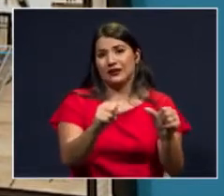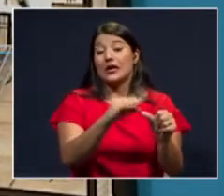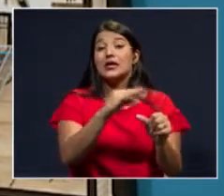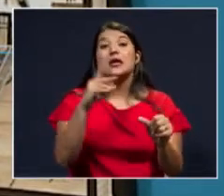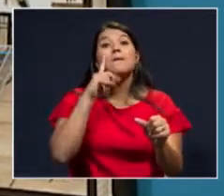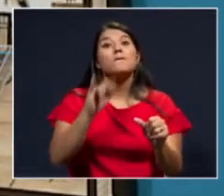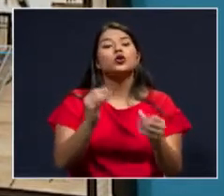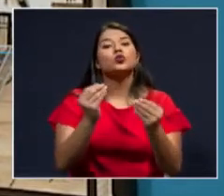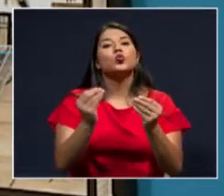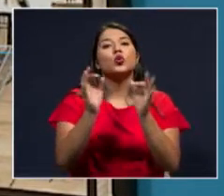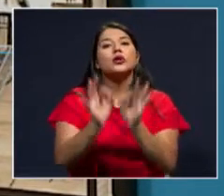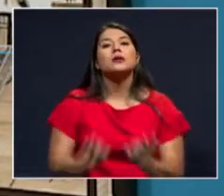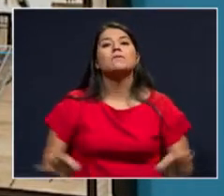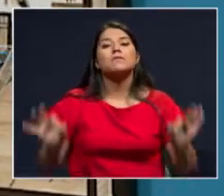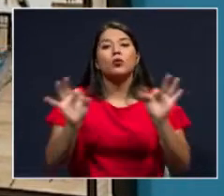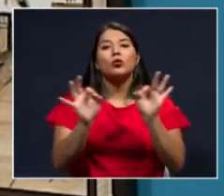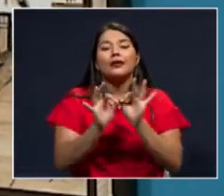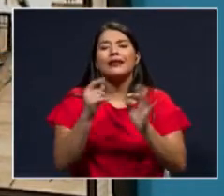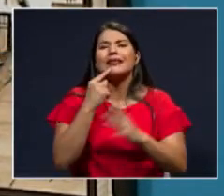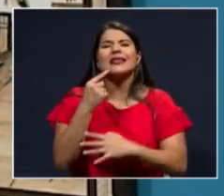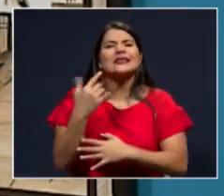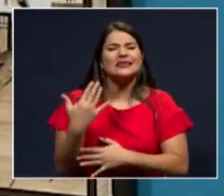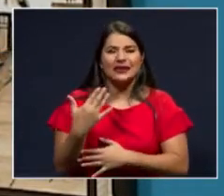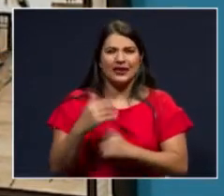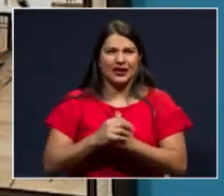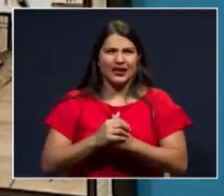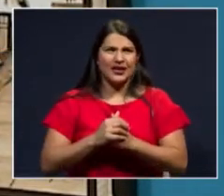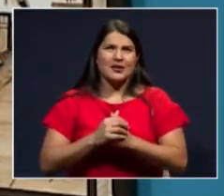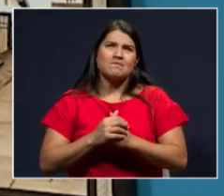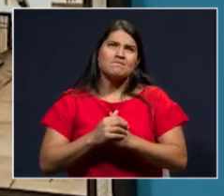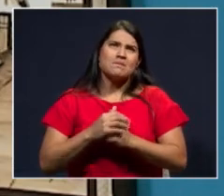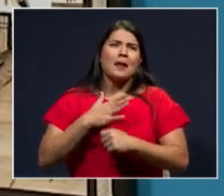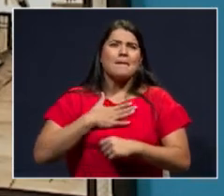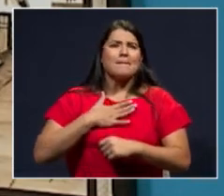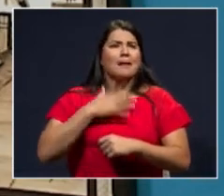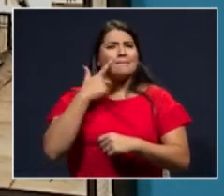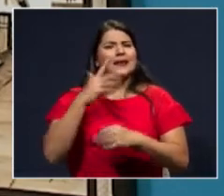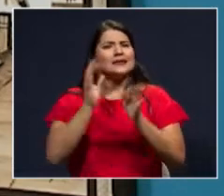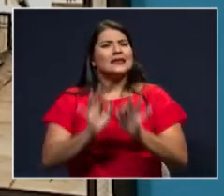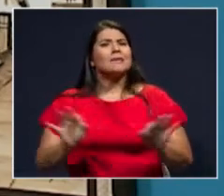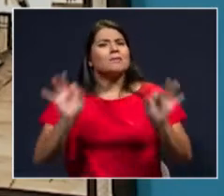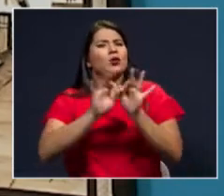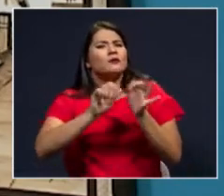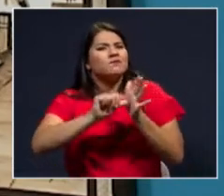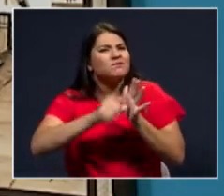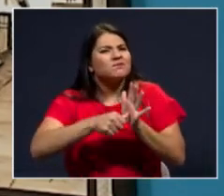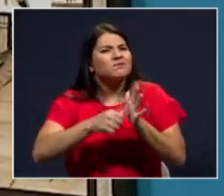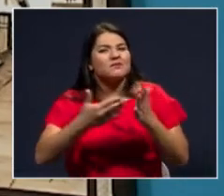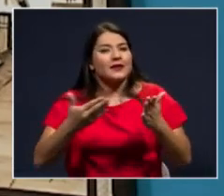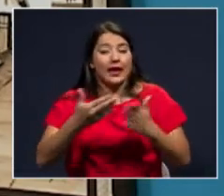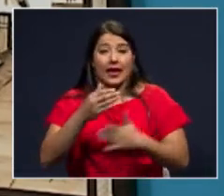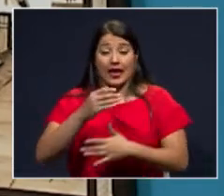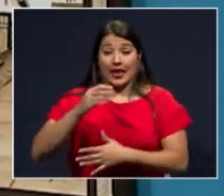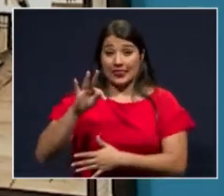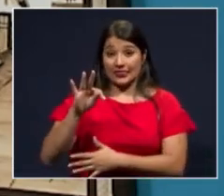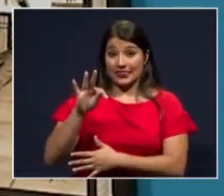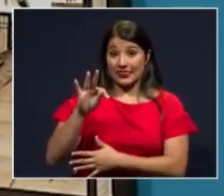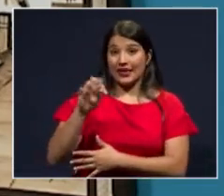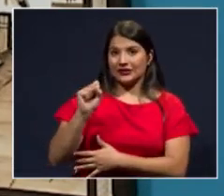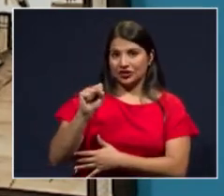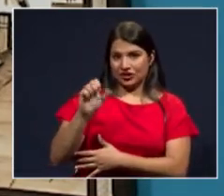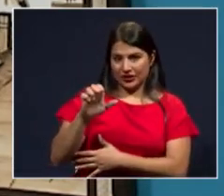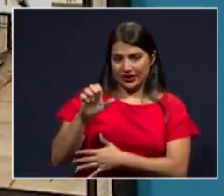importante señalar que los resultados, aquí me parece importante enfatizar en esto, el tribunal ha remitido informes,